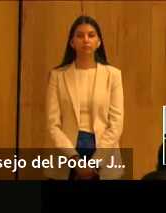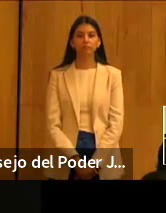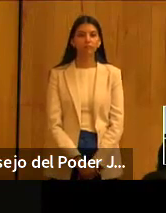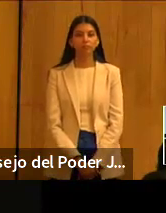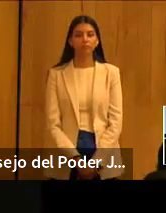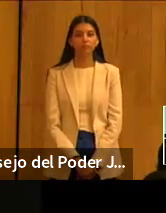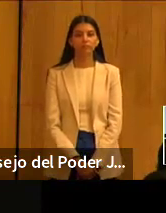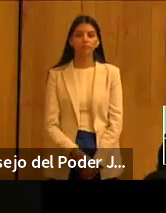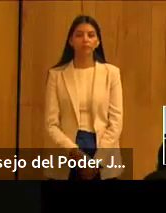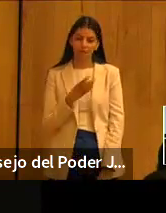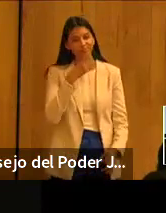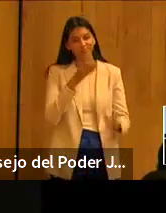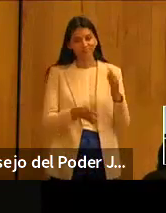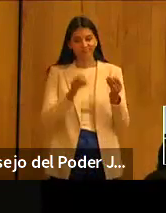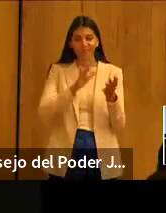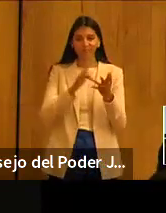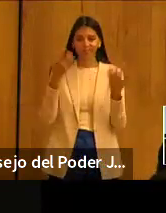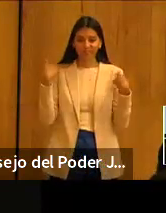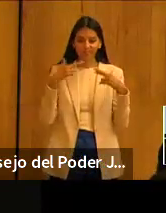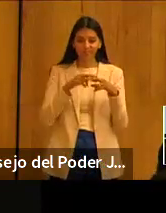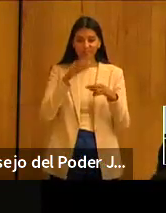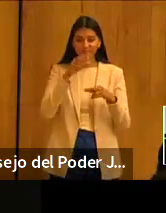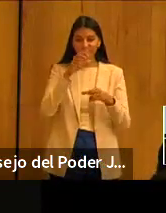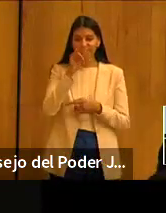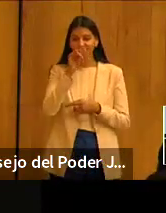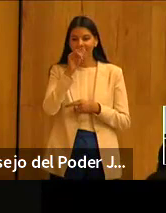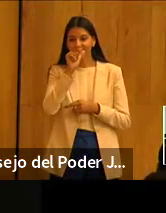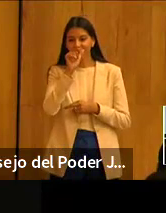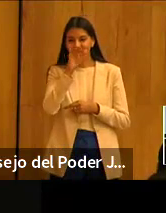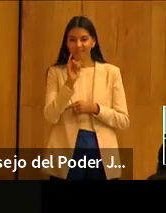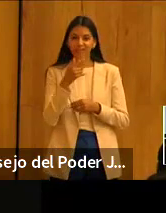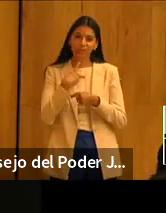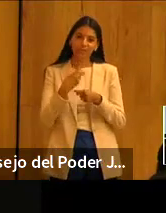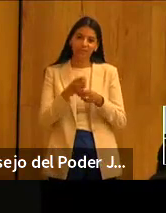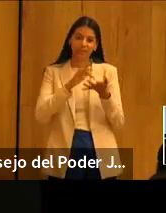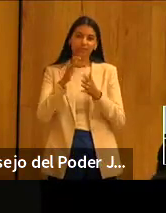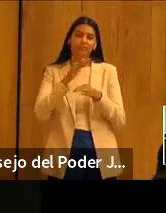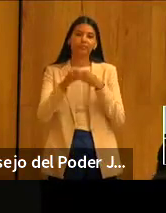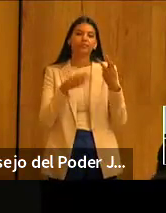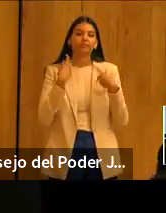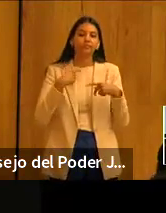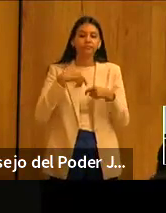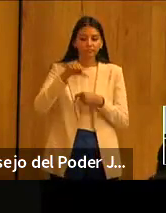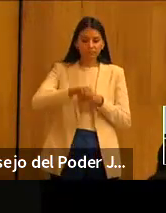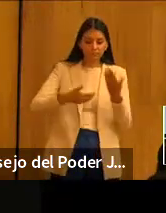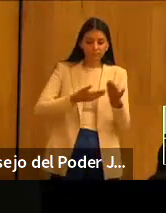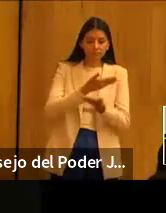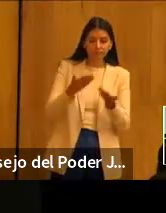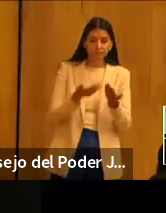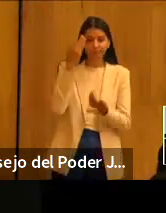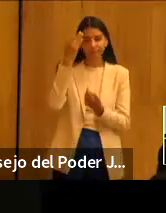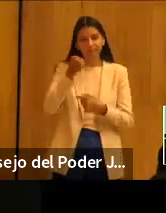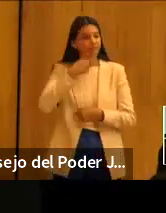Bueno, pues con esto termino. Muchas gracias, maestra Citlali, por la invitación. Gracias a todos los que hoy compartieron este momento